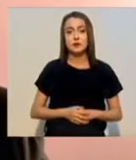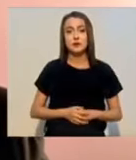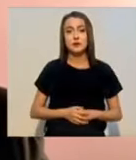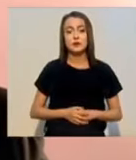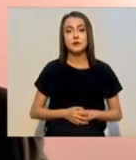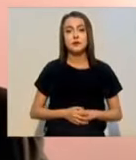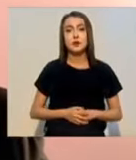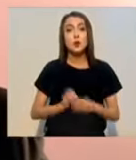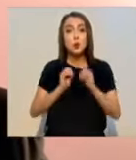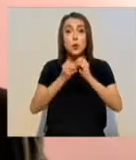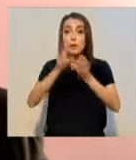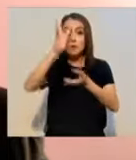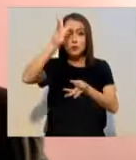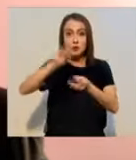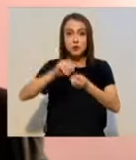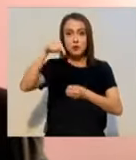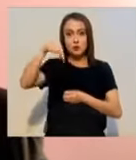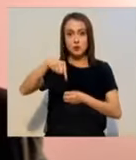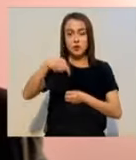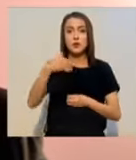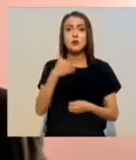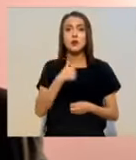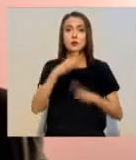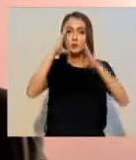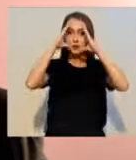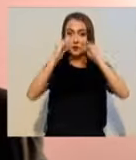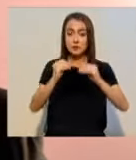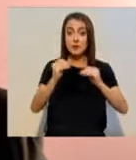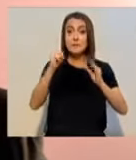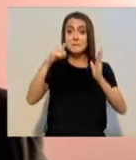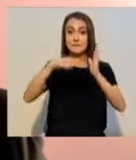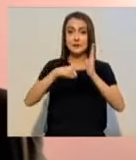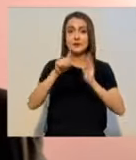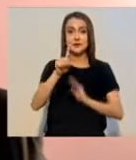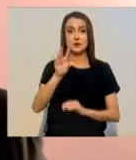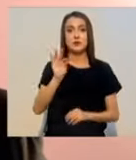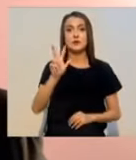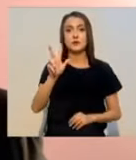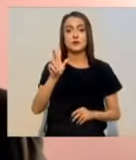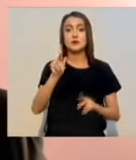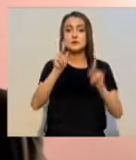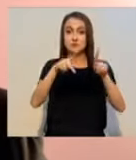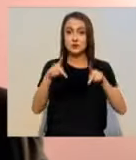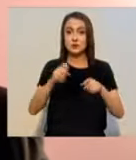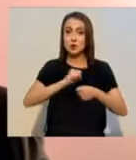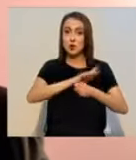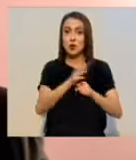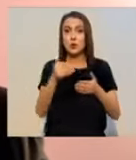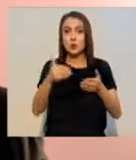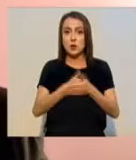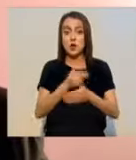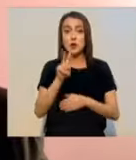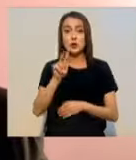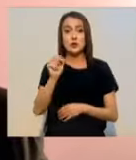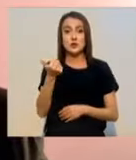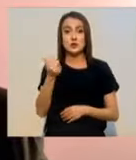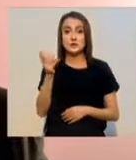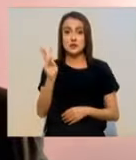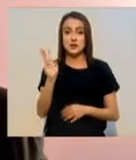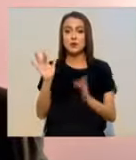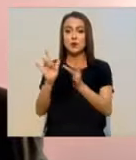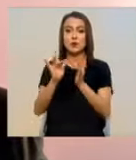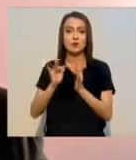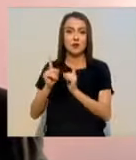repito, la cifra total de hoy que tenemos reportada es de 1.193 casos nuevos, 216 por